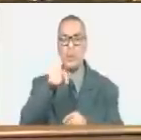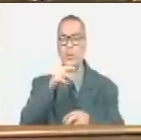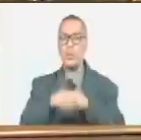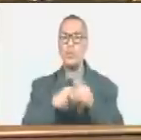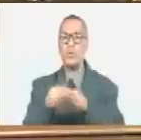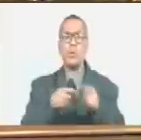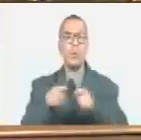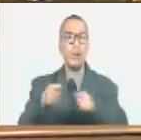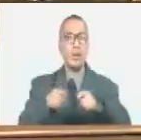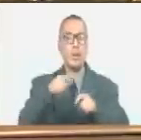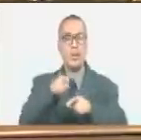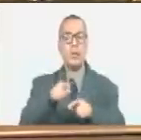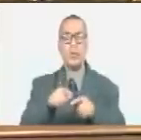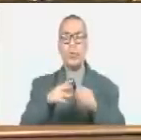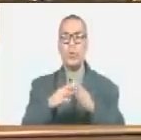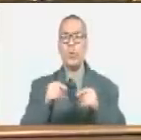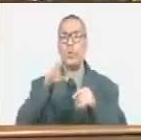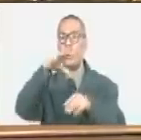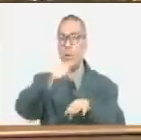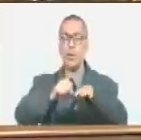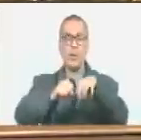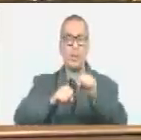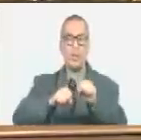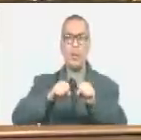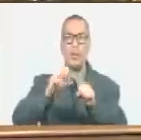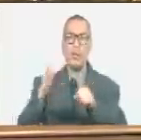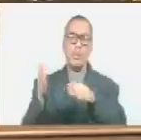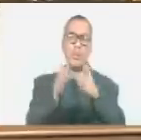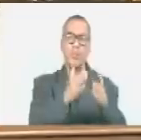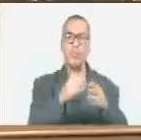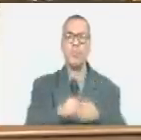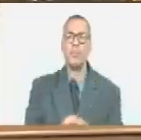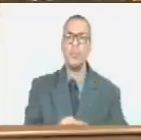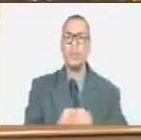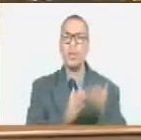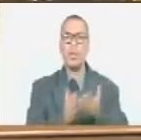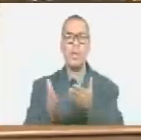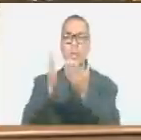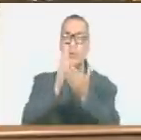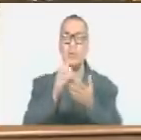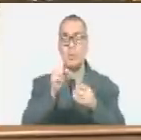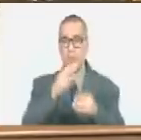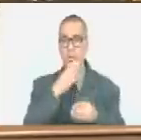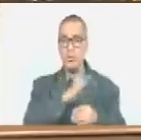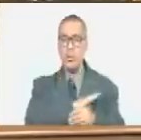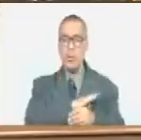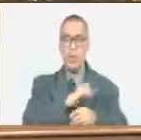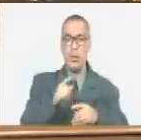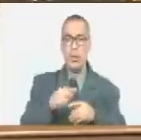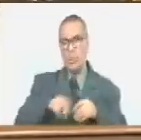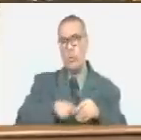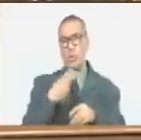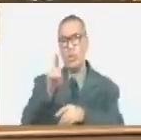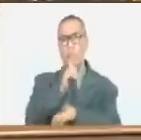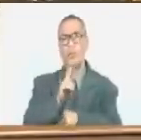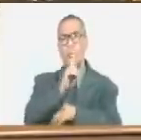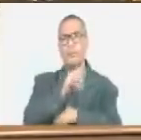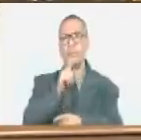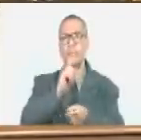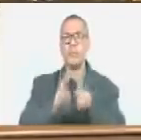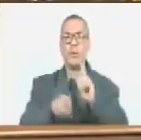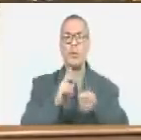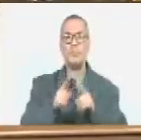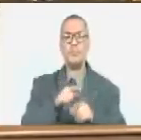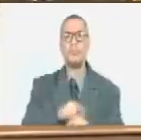la administración de los bienes incautados y decomisados. El Servicio de Bienes Recuperados podrá autorizar el uso provisional